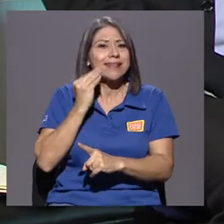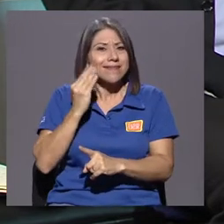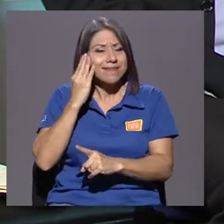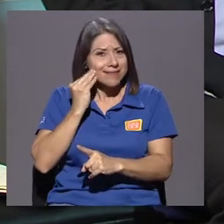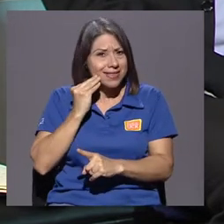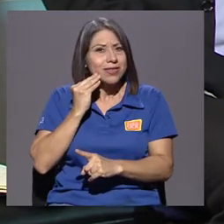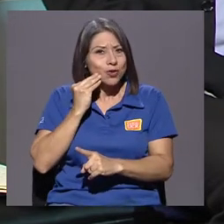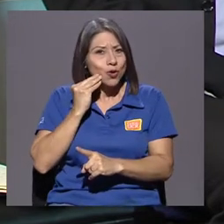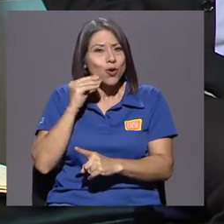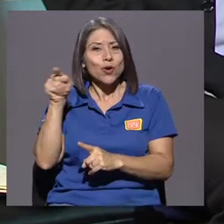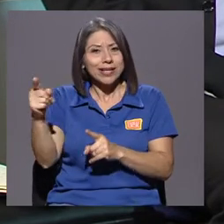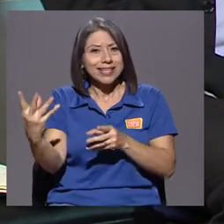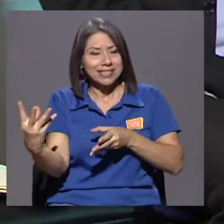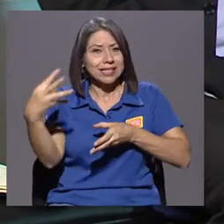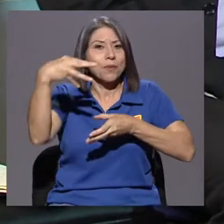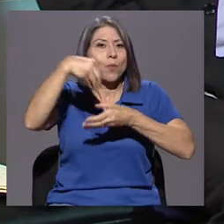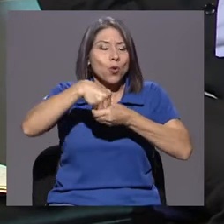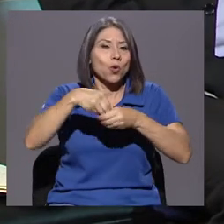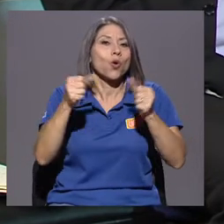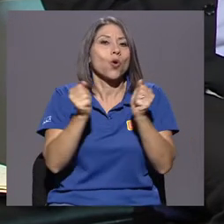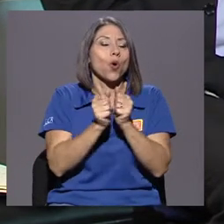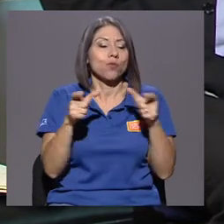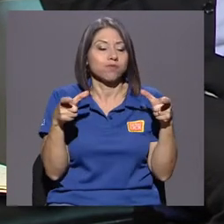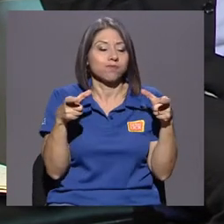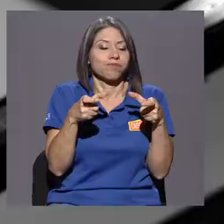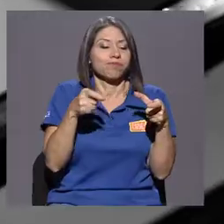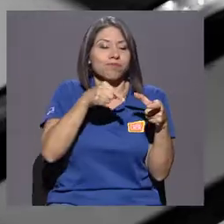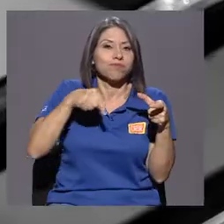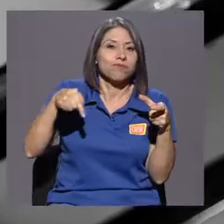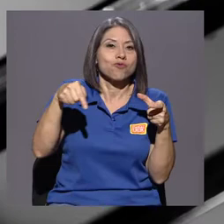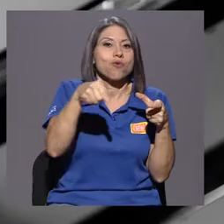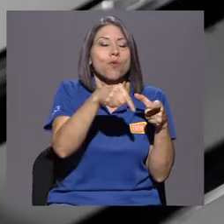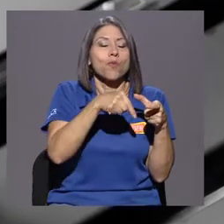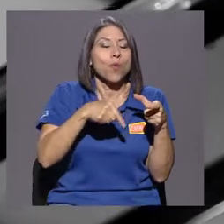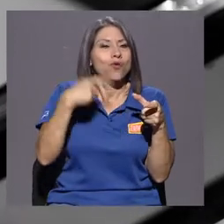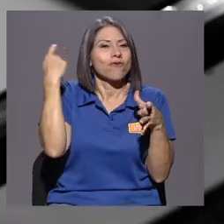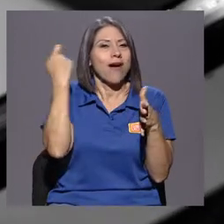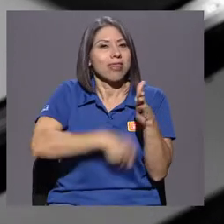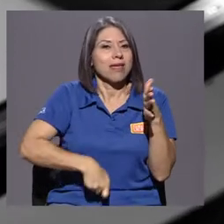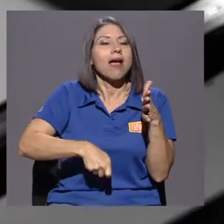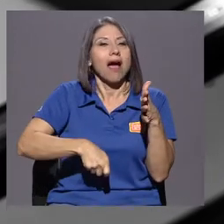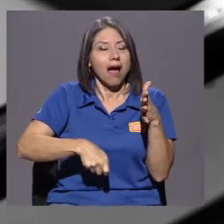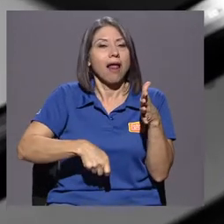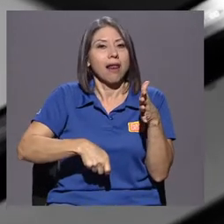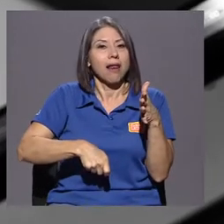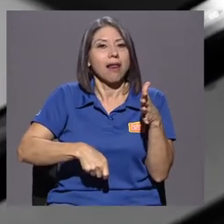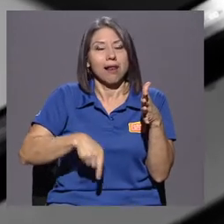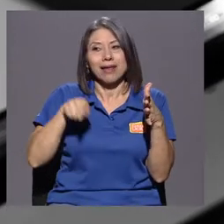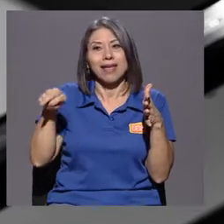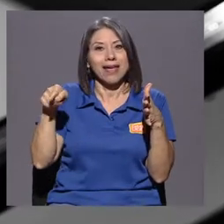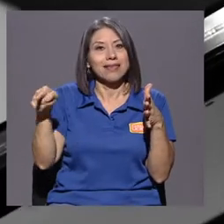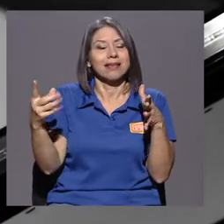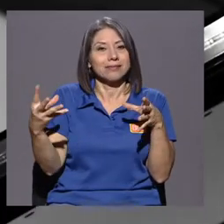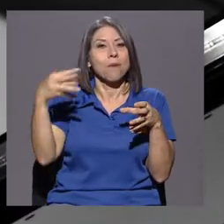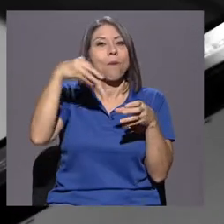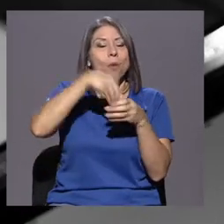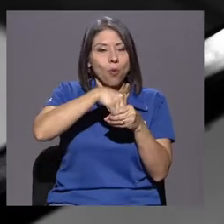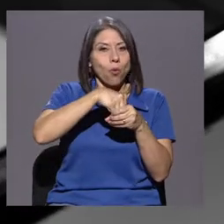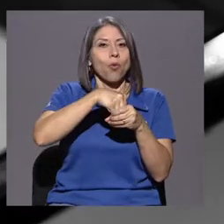alba al haberse involucrado con esa célula con ese grupo radical con que se involucró